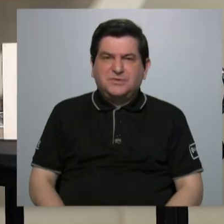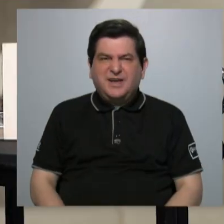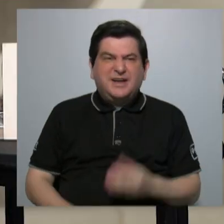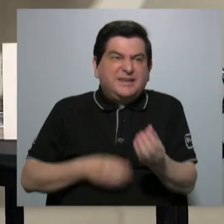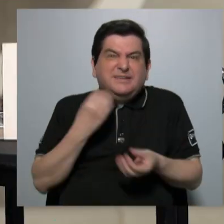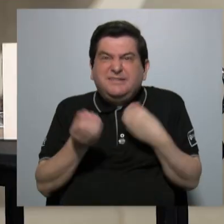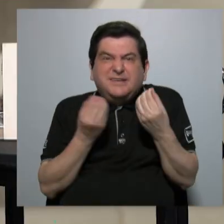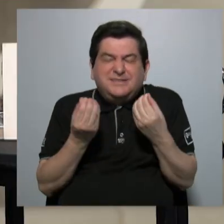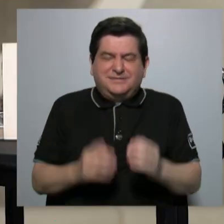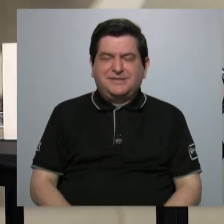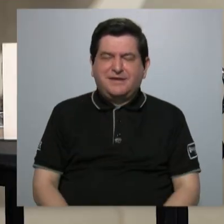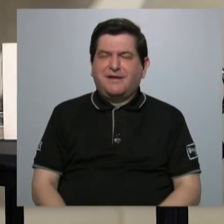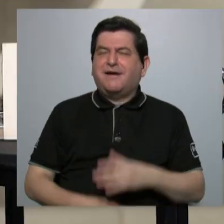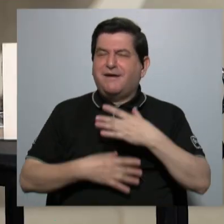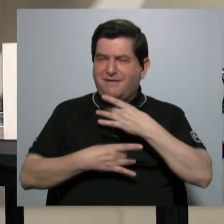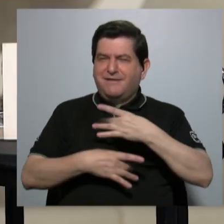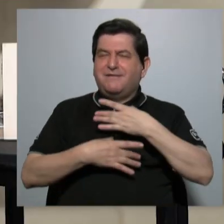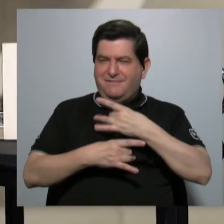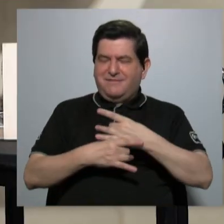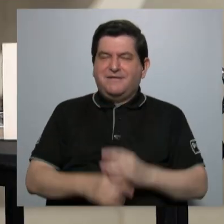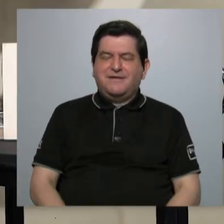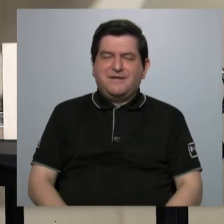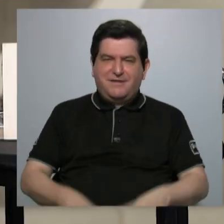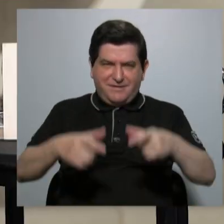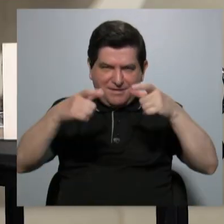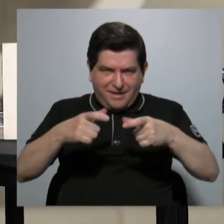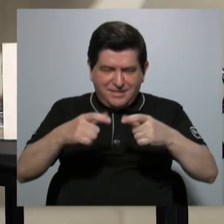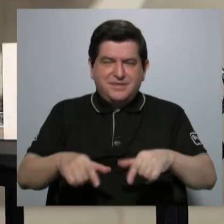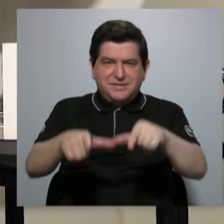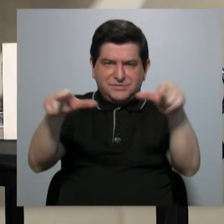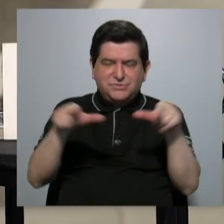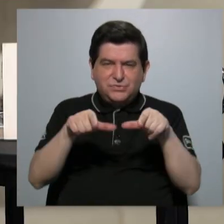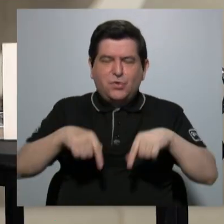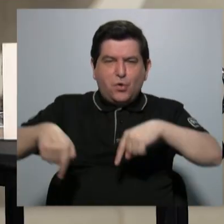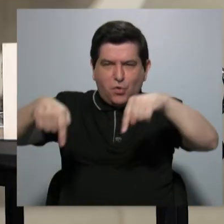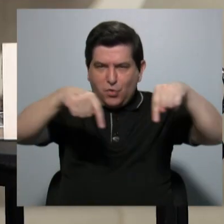hacemos? Curiosamente, este disco nace en un estudio de